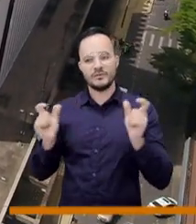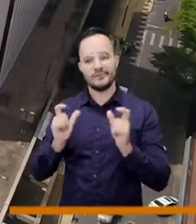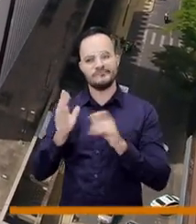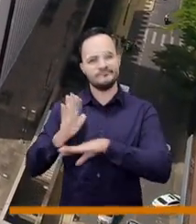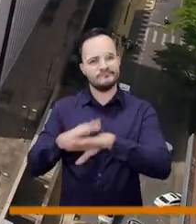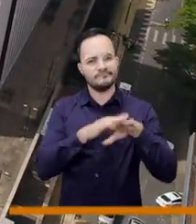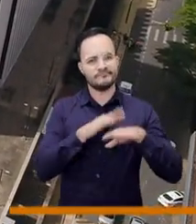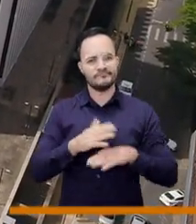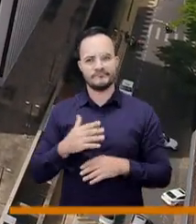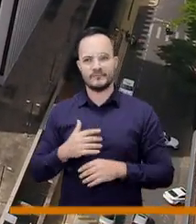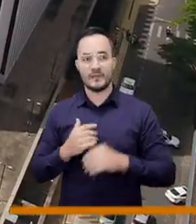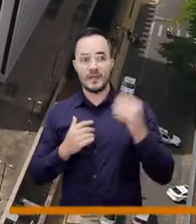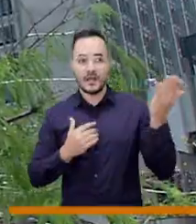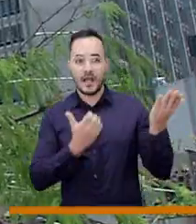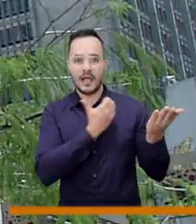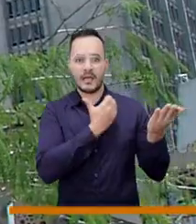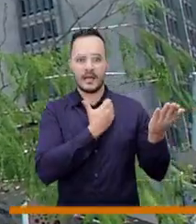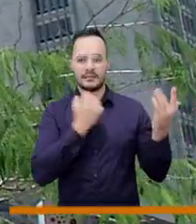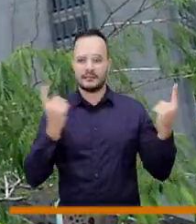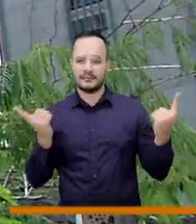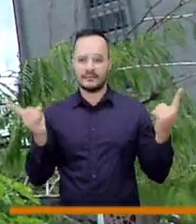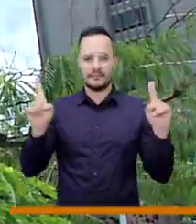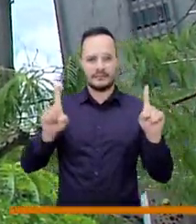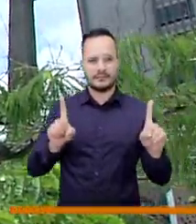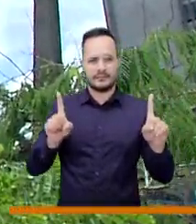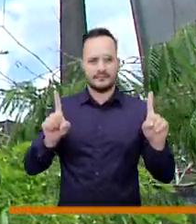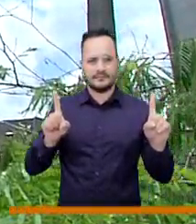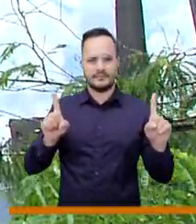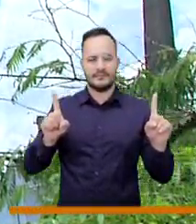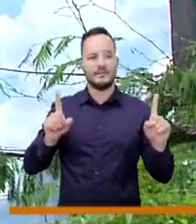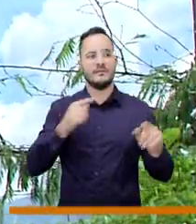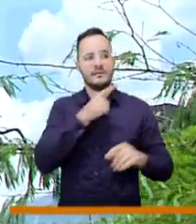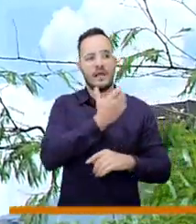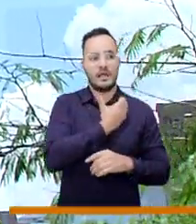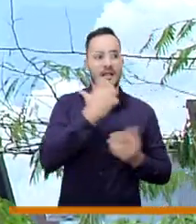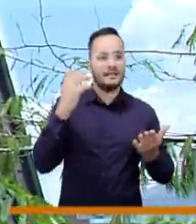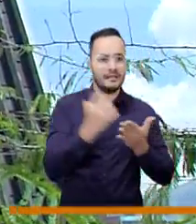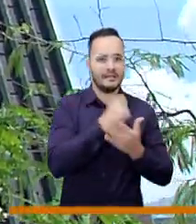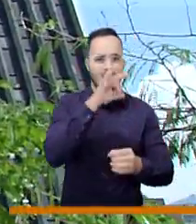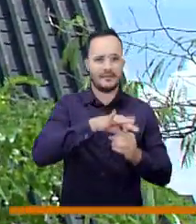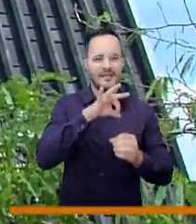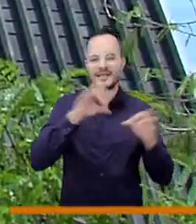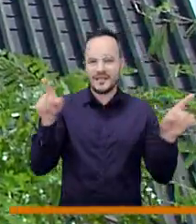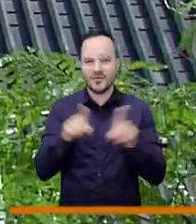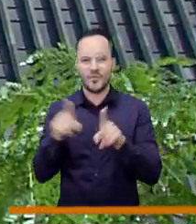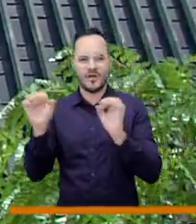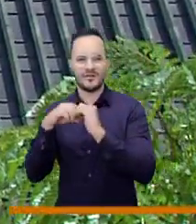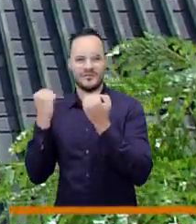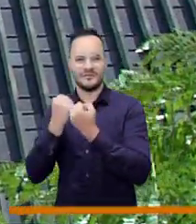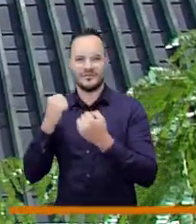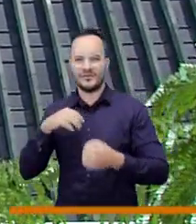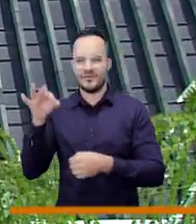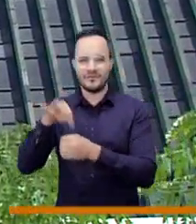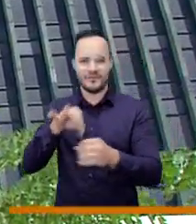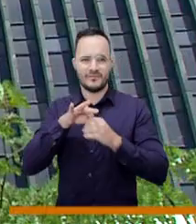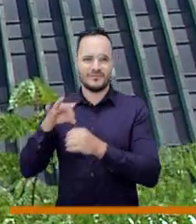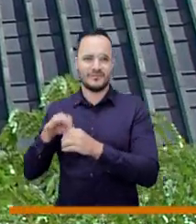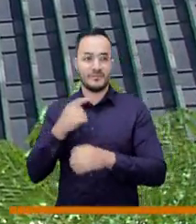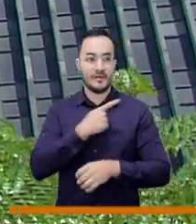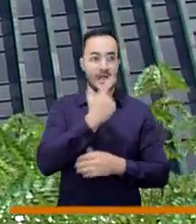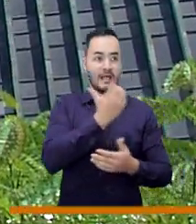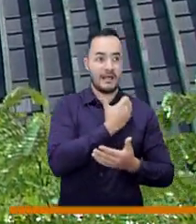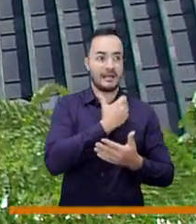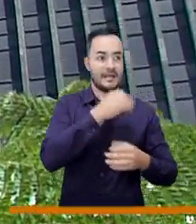concejales somos pares del alcalde, es decir, somos elegidos por voto popular. Cuando se elige el